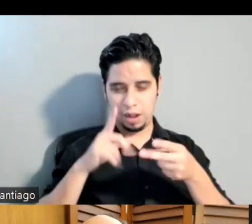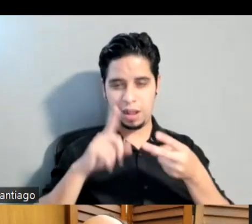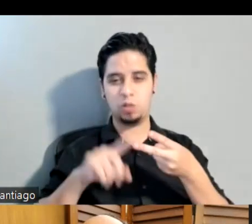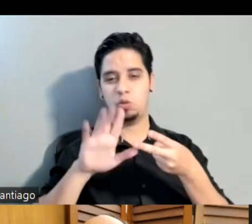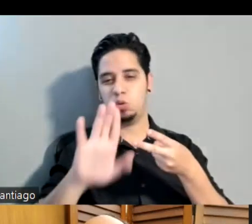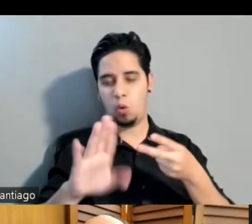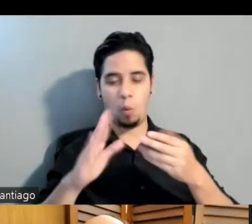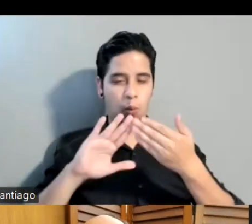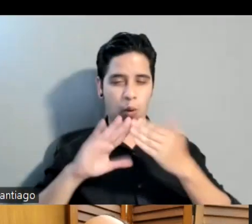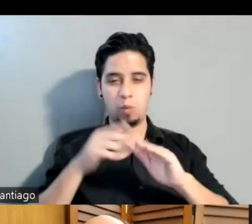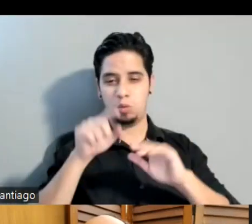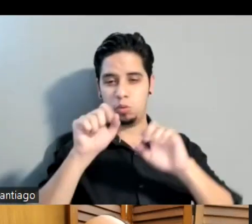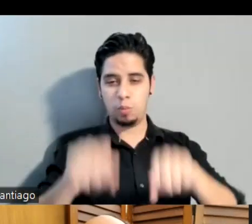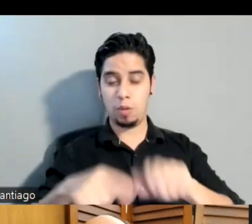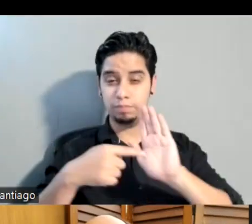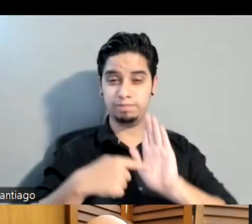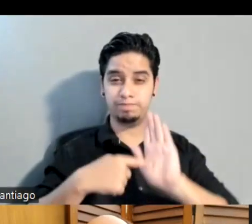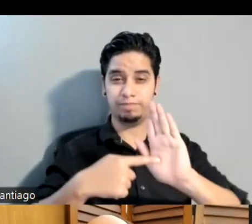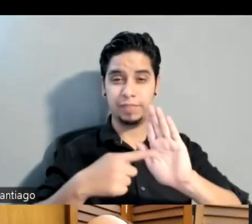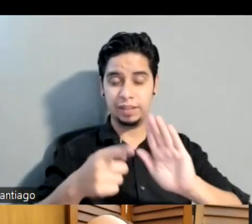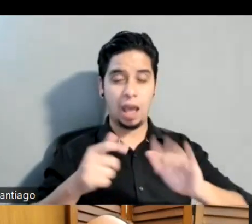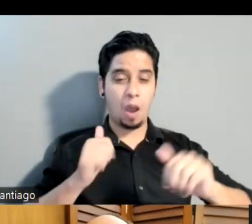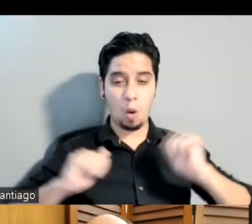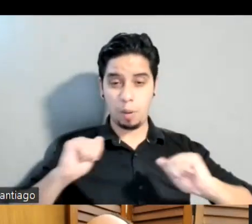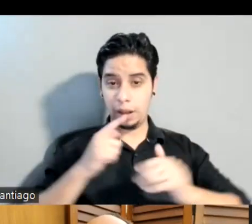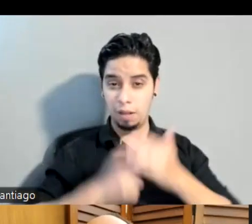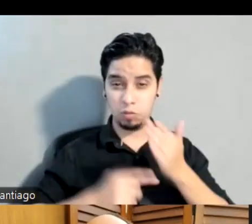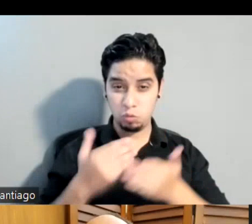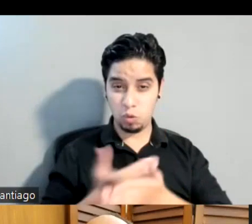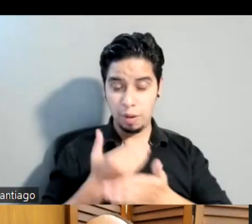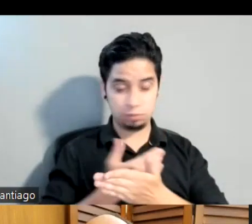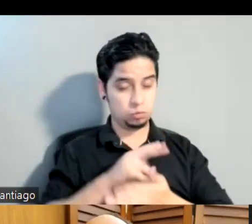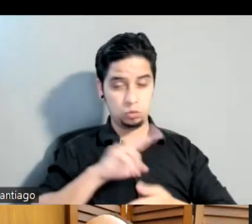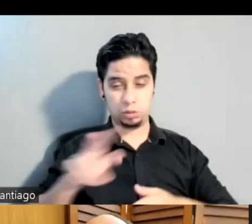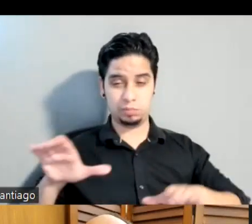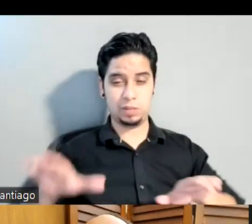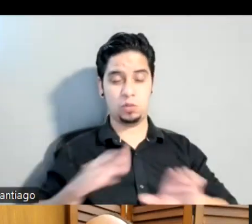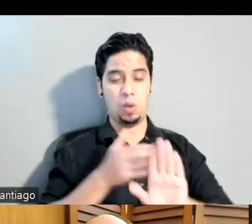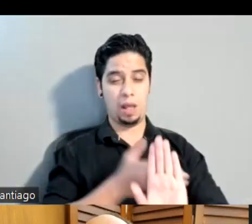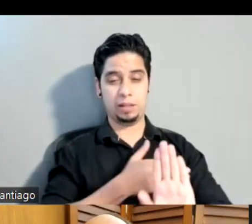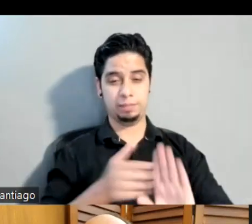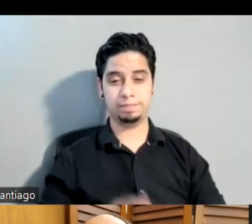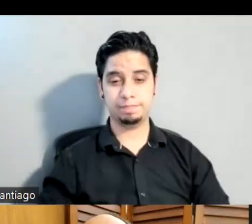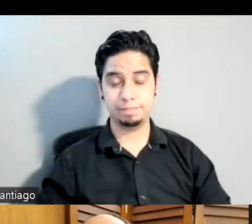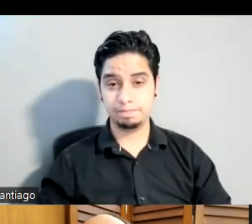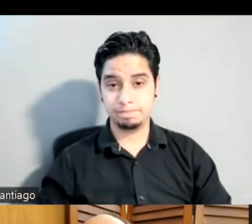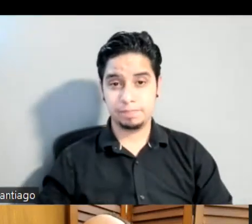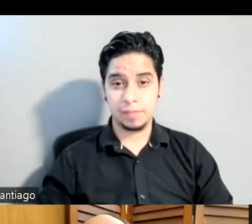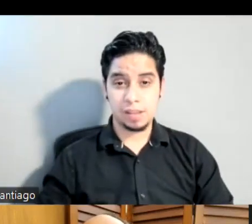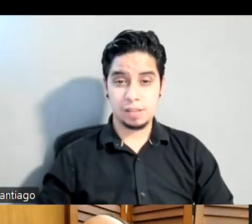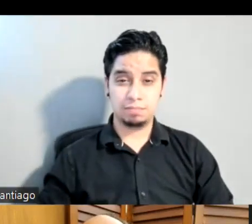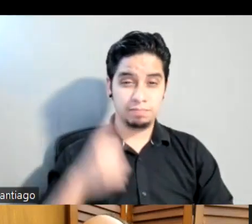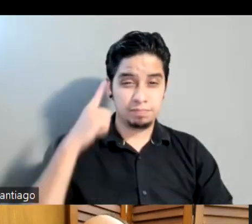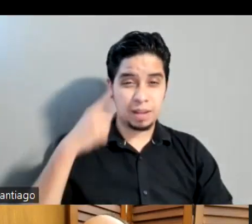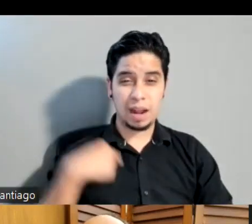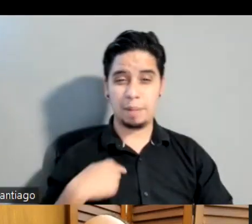pieza, que es nueva, porque nunca se ha hecho? Bueno, pues, Para mí es una alegría inmensa,